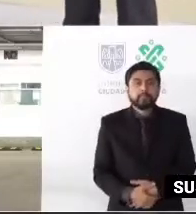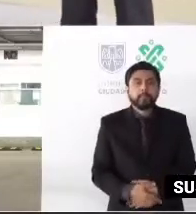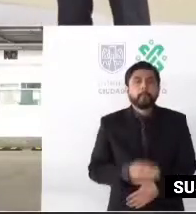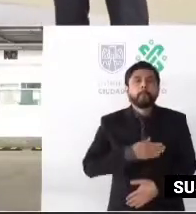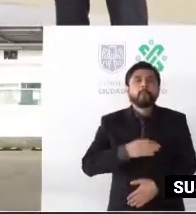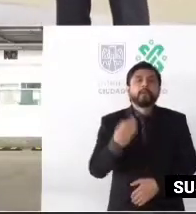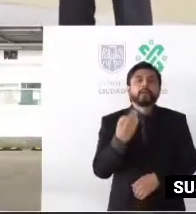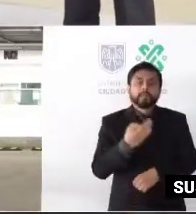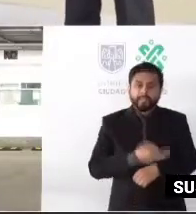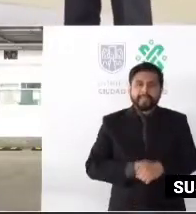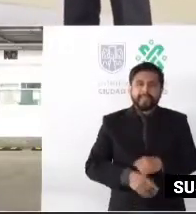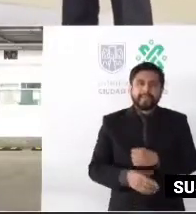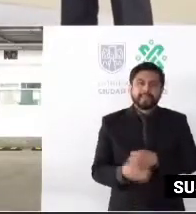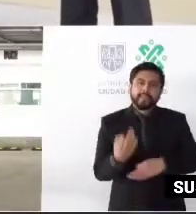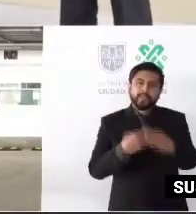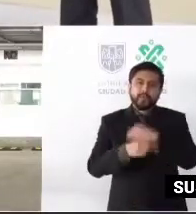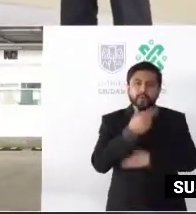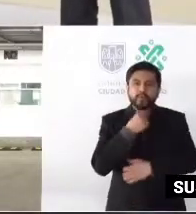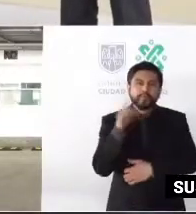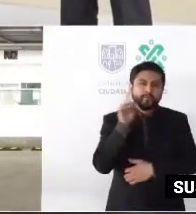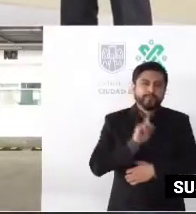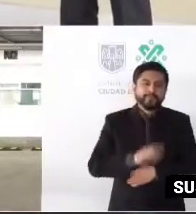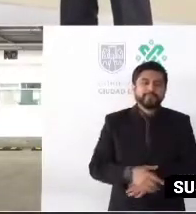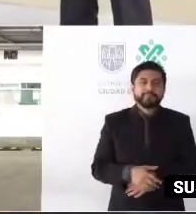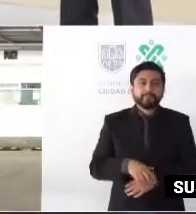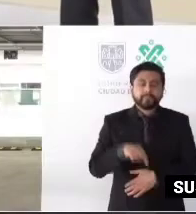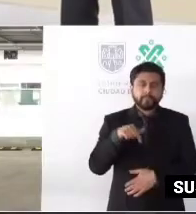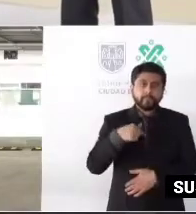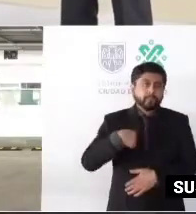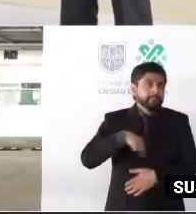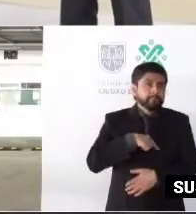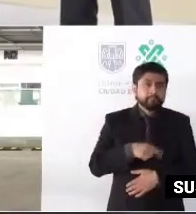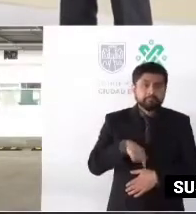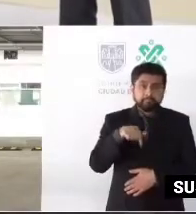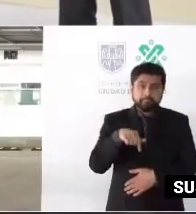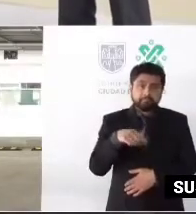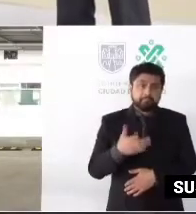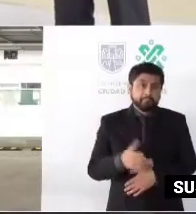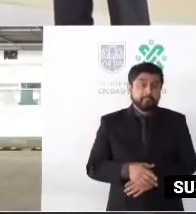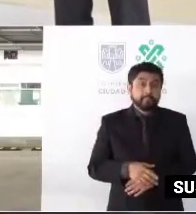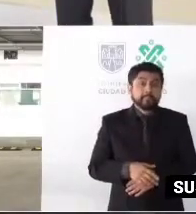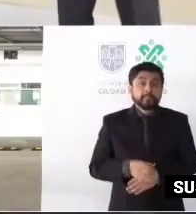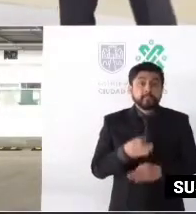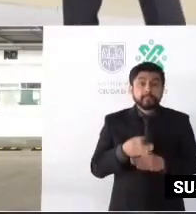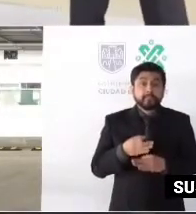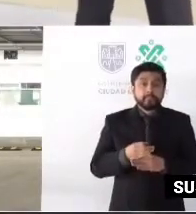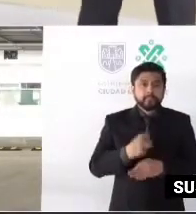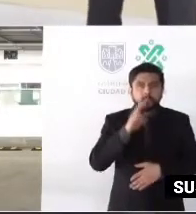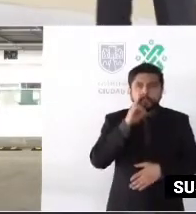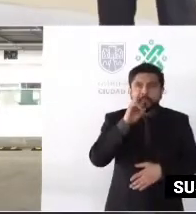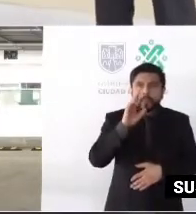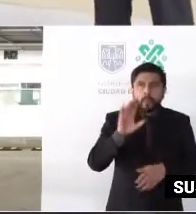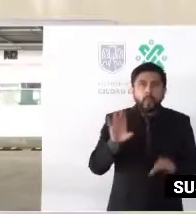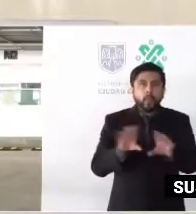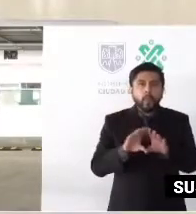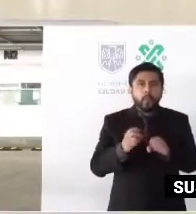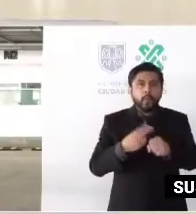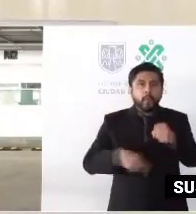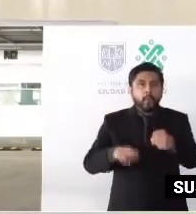Buenas tardes a todos y a todas. Pues estamos aquí en la conclusión de la obra del Hospital General de